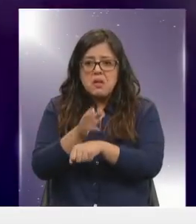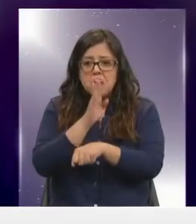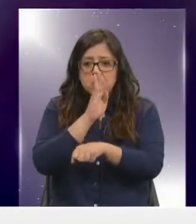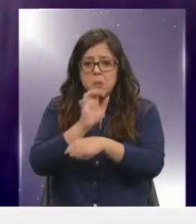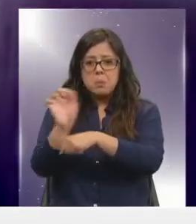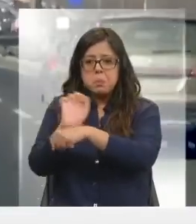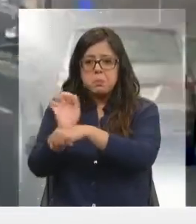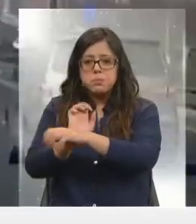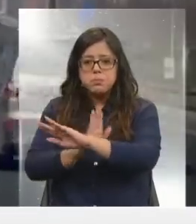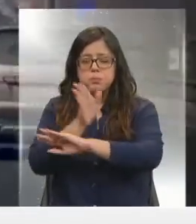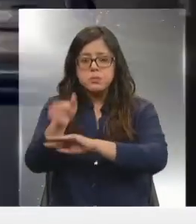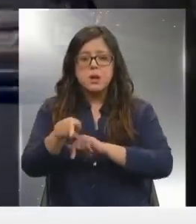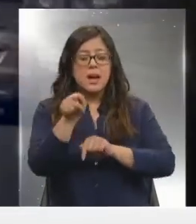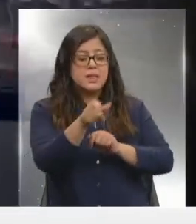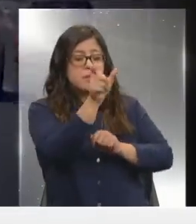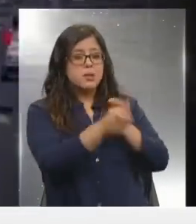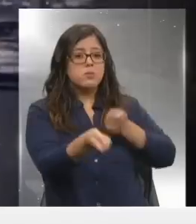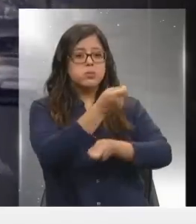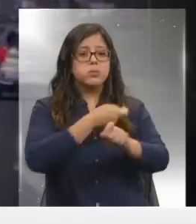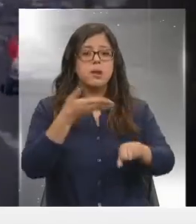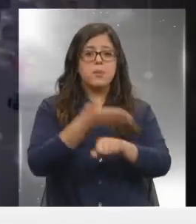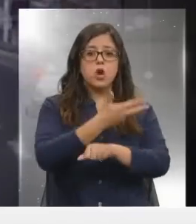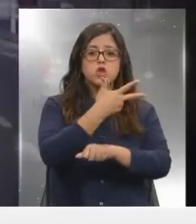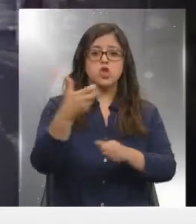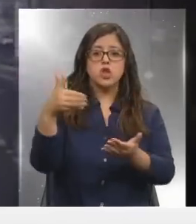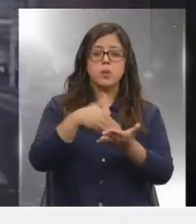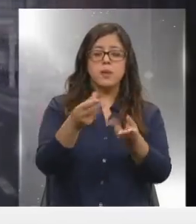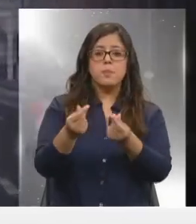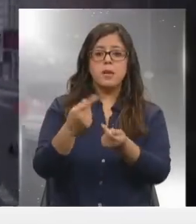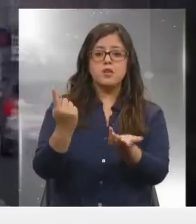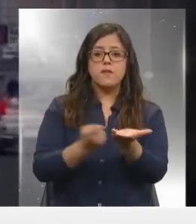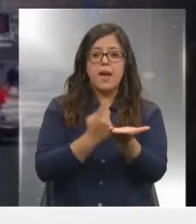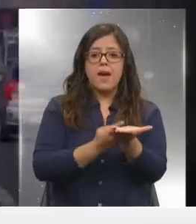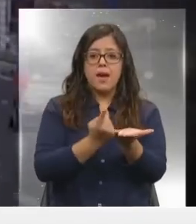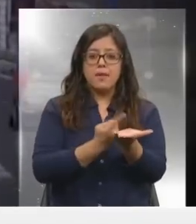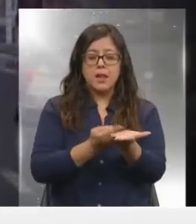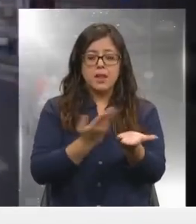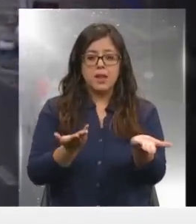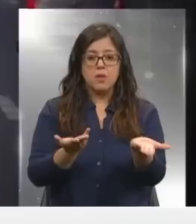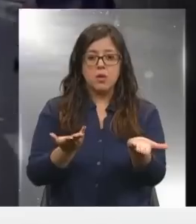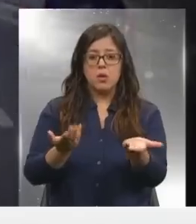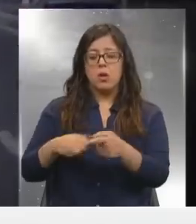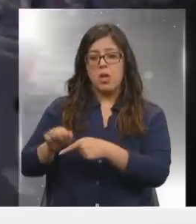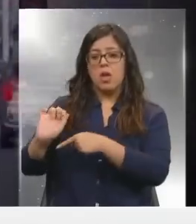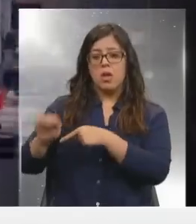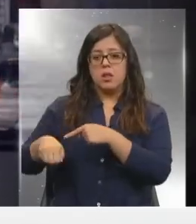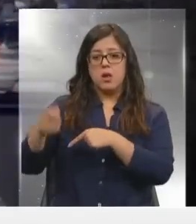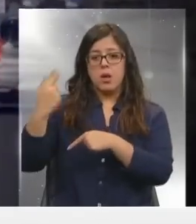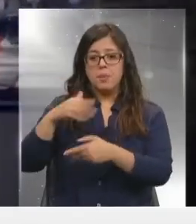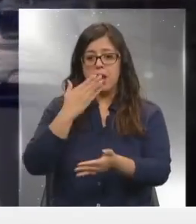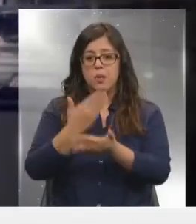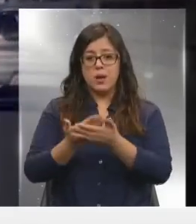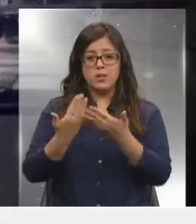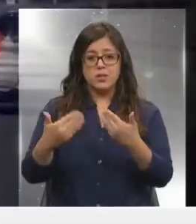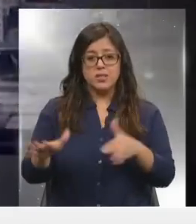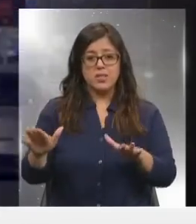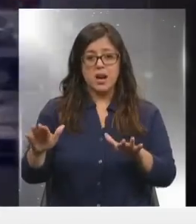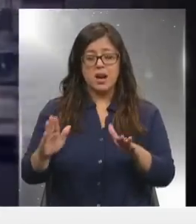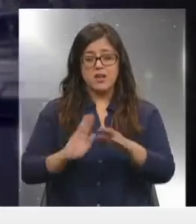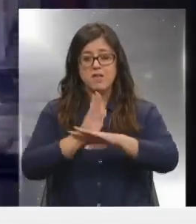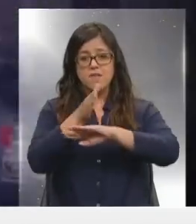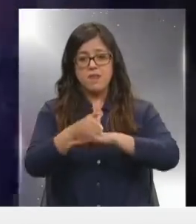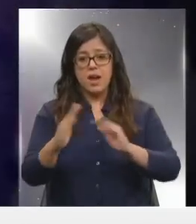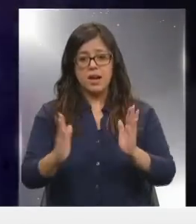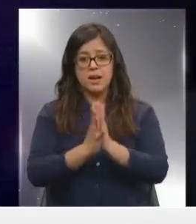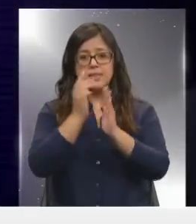A este comerciante le pidieron 800.000 pesos en efectivo. Aceptó, pero cuando ya estaba en San